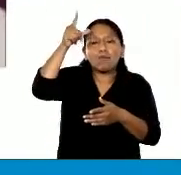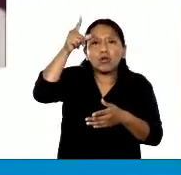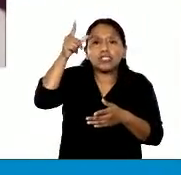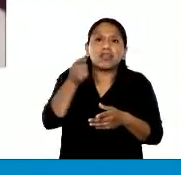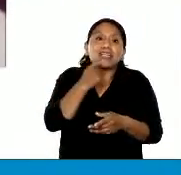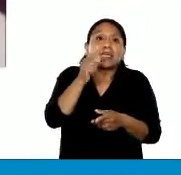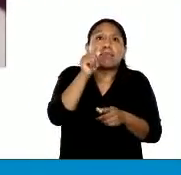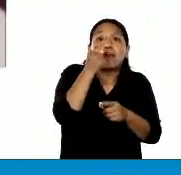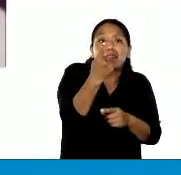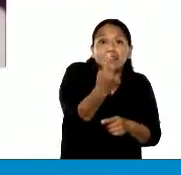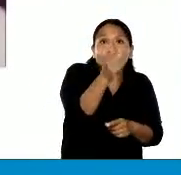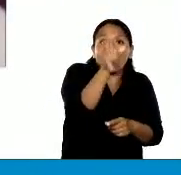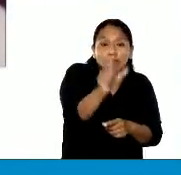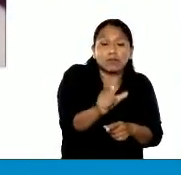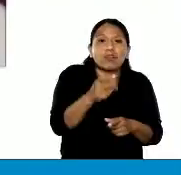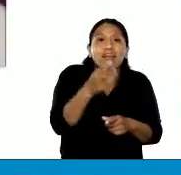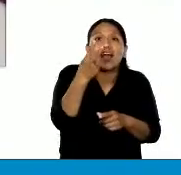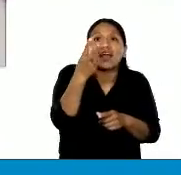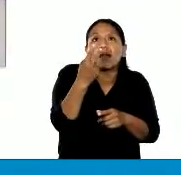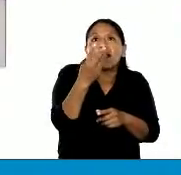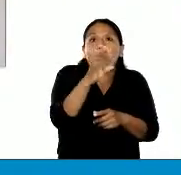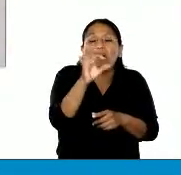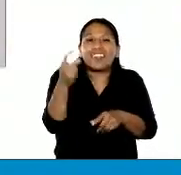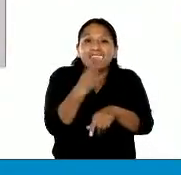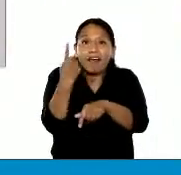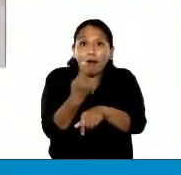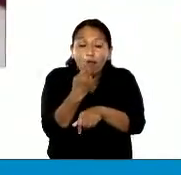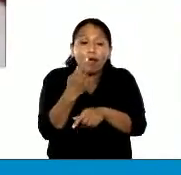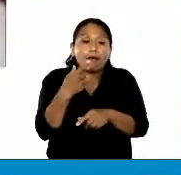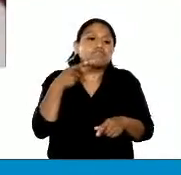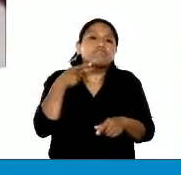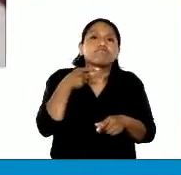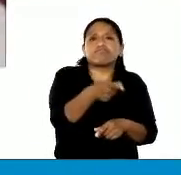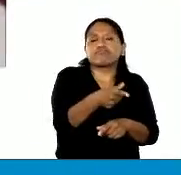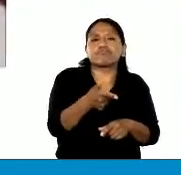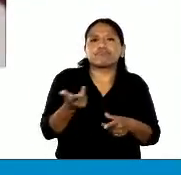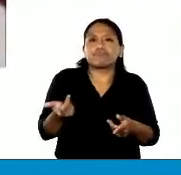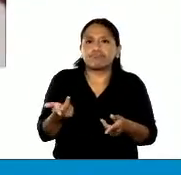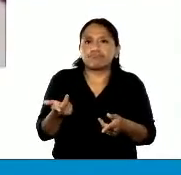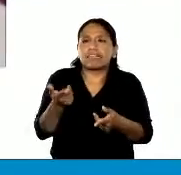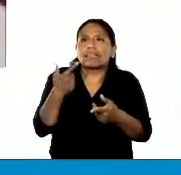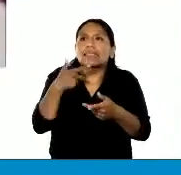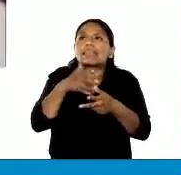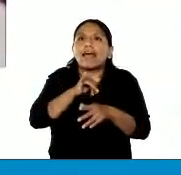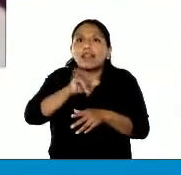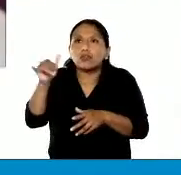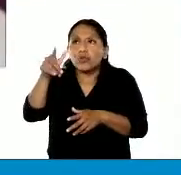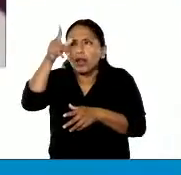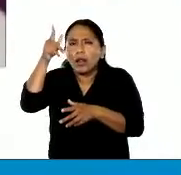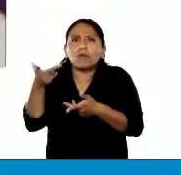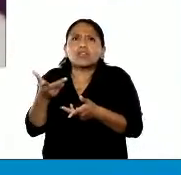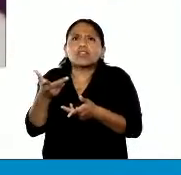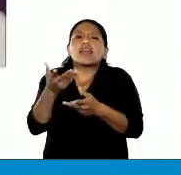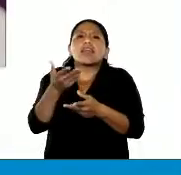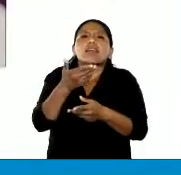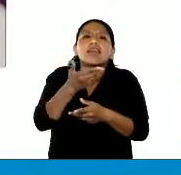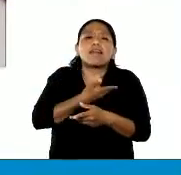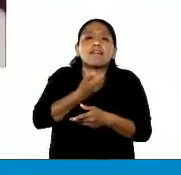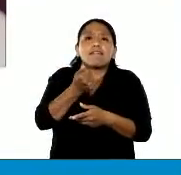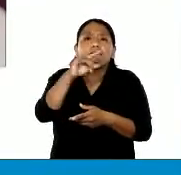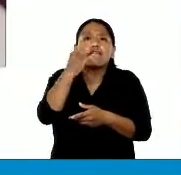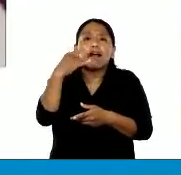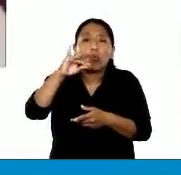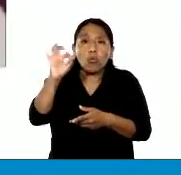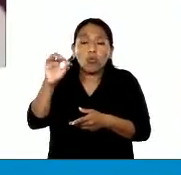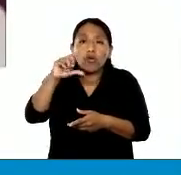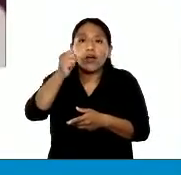pibe cada 40 horas, que está denunciada por ser responsable de la desaparición y la muerte de Facundo Castro, que tiene